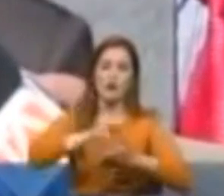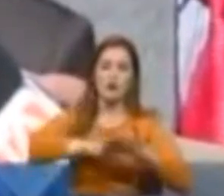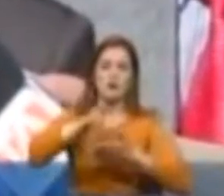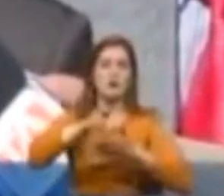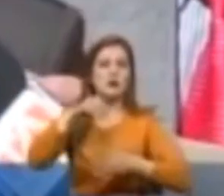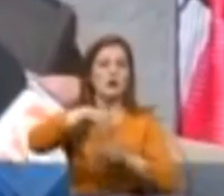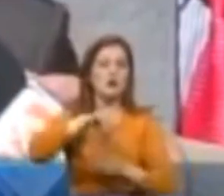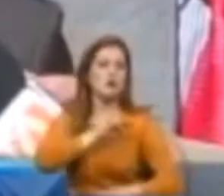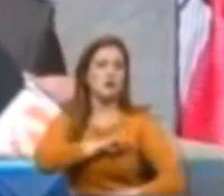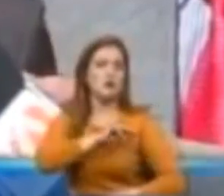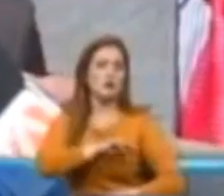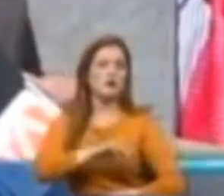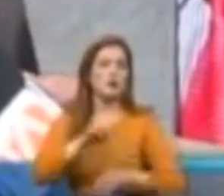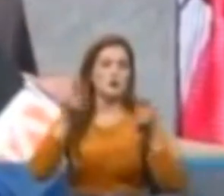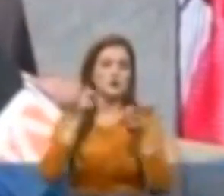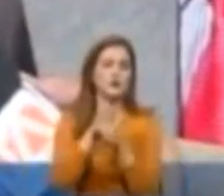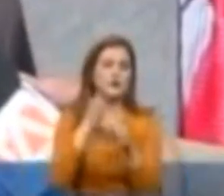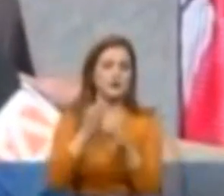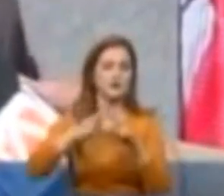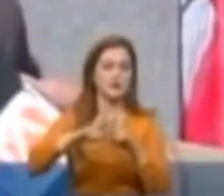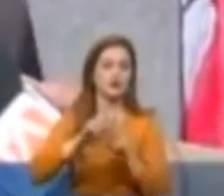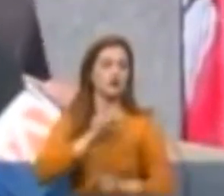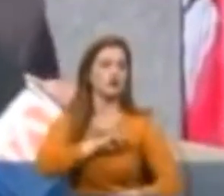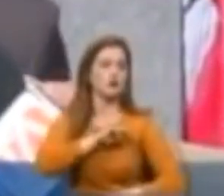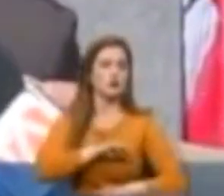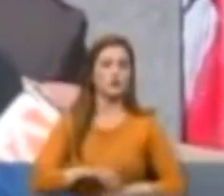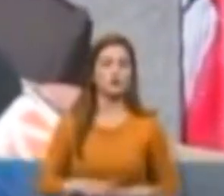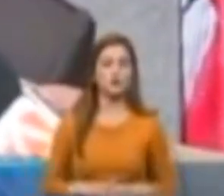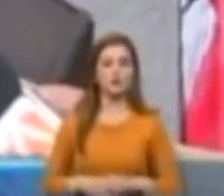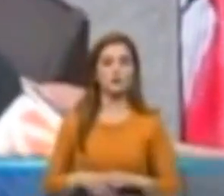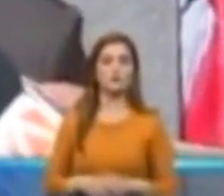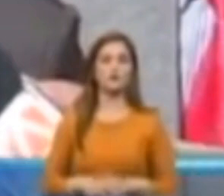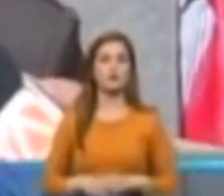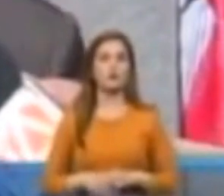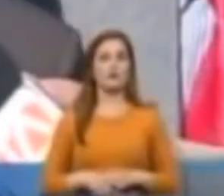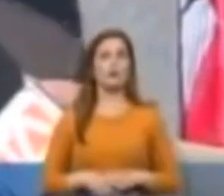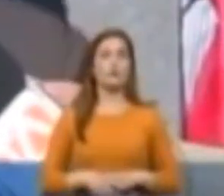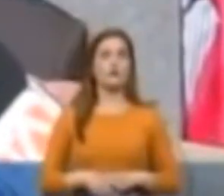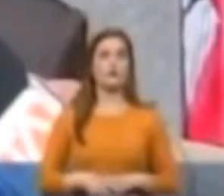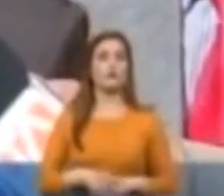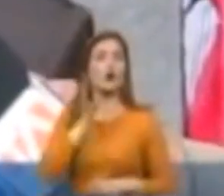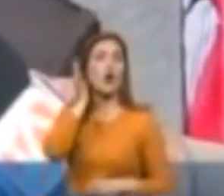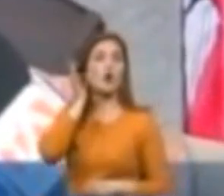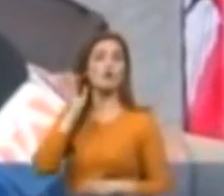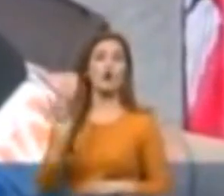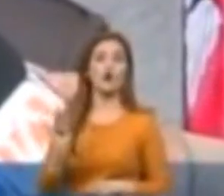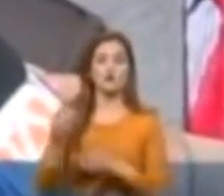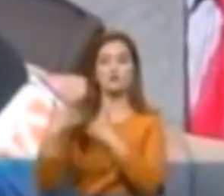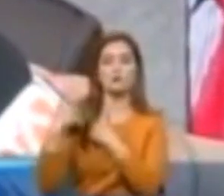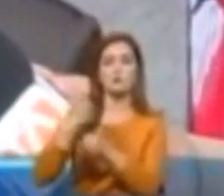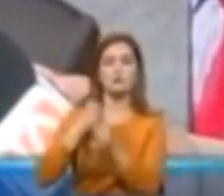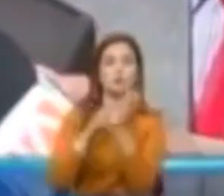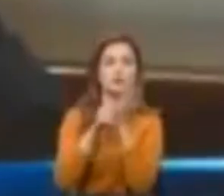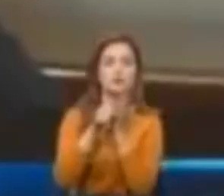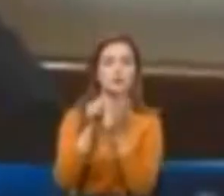en el municipio de Quito para el mantenimiento de los vehículos municipales. Además, le ofreció para su esposa un cargo en el Ministerio